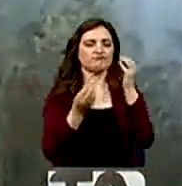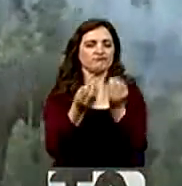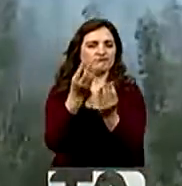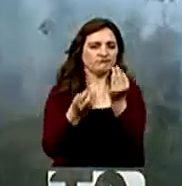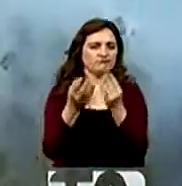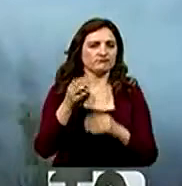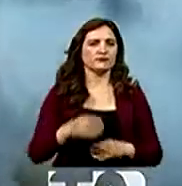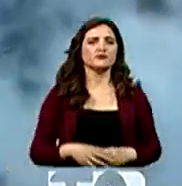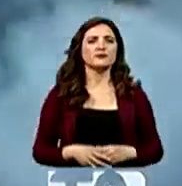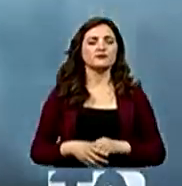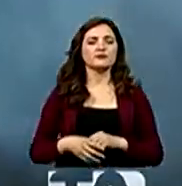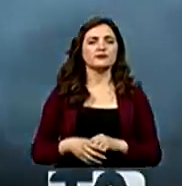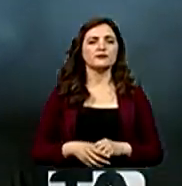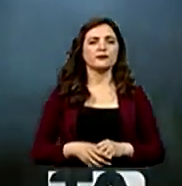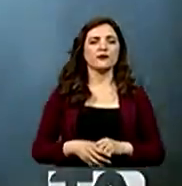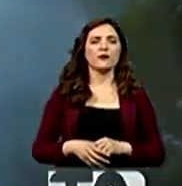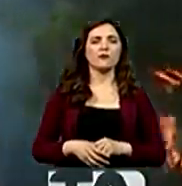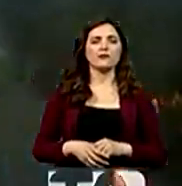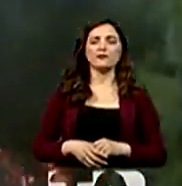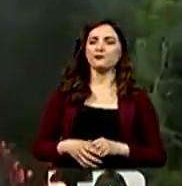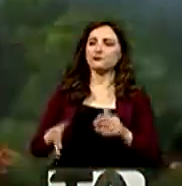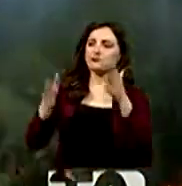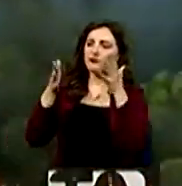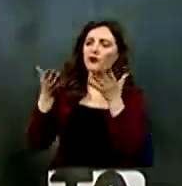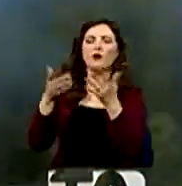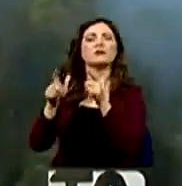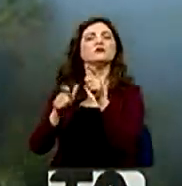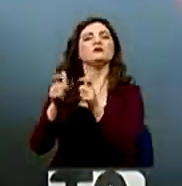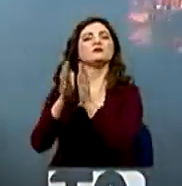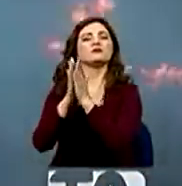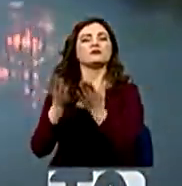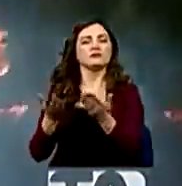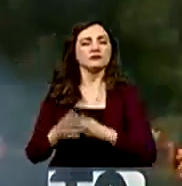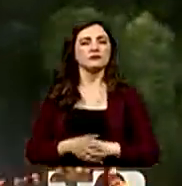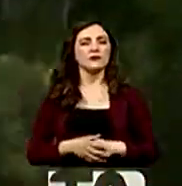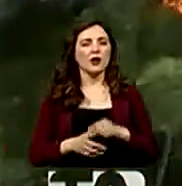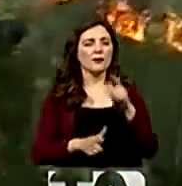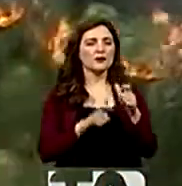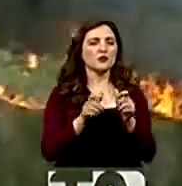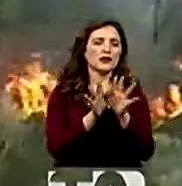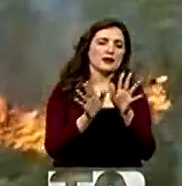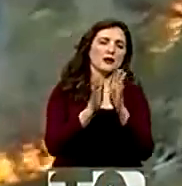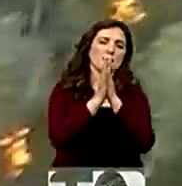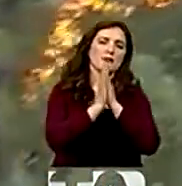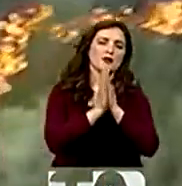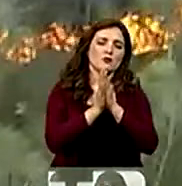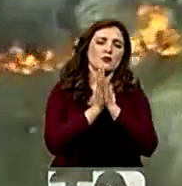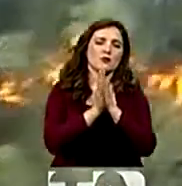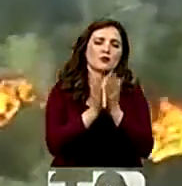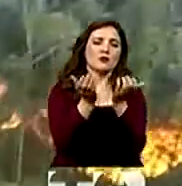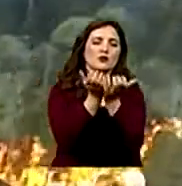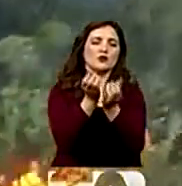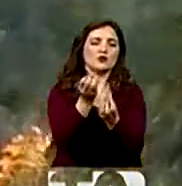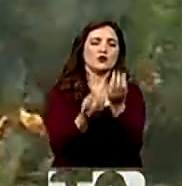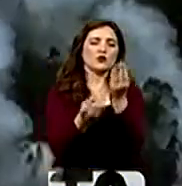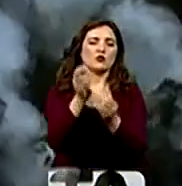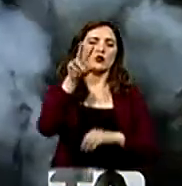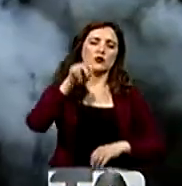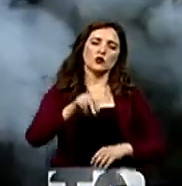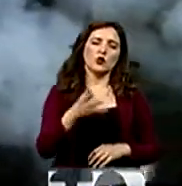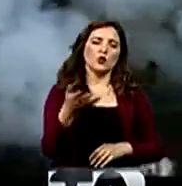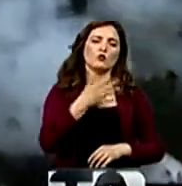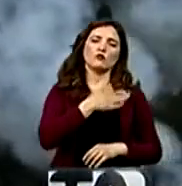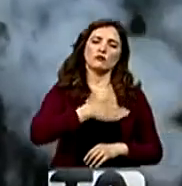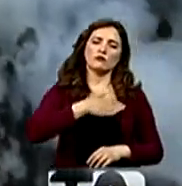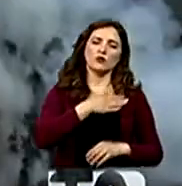sector. Por eso, ¿cuál es el llamado? Básicamente, en este sector hacemos un llamado a la ciudadanía para que no queme la basura, para que no queme los